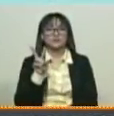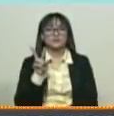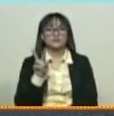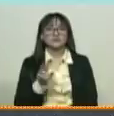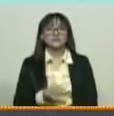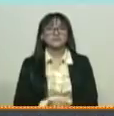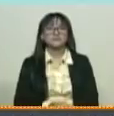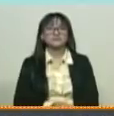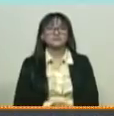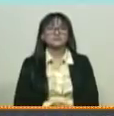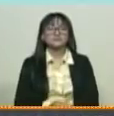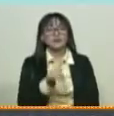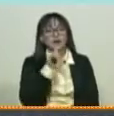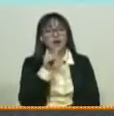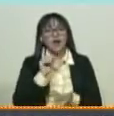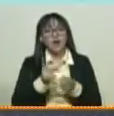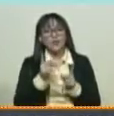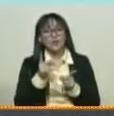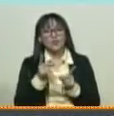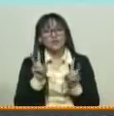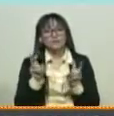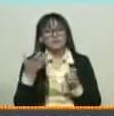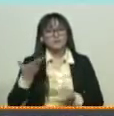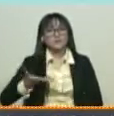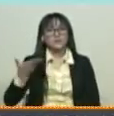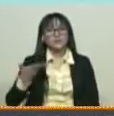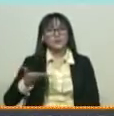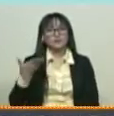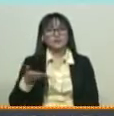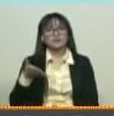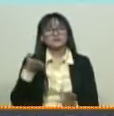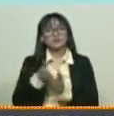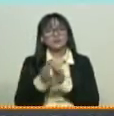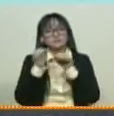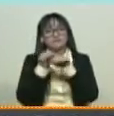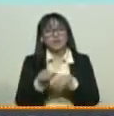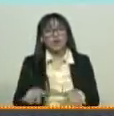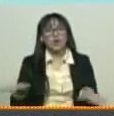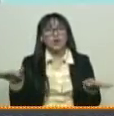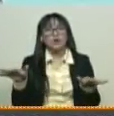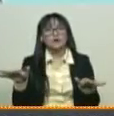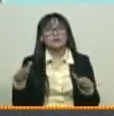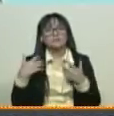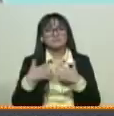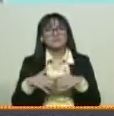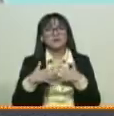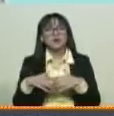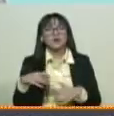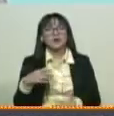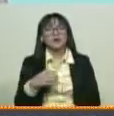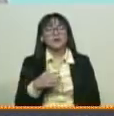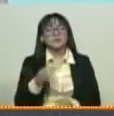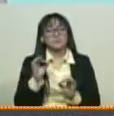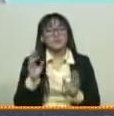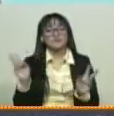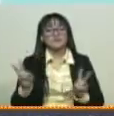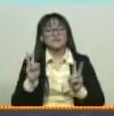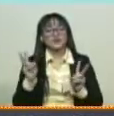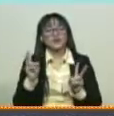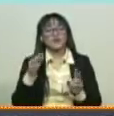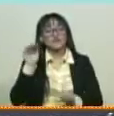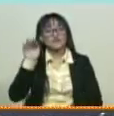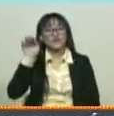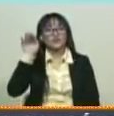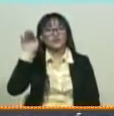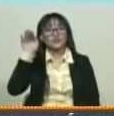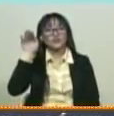para que se anuncien algunos elementos importantes sobre el despliegue de la gran maquinaria para la victoria, para el